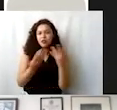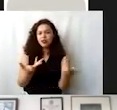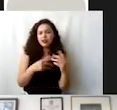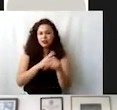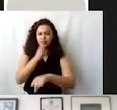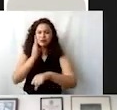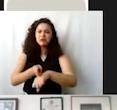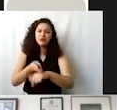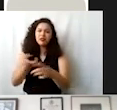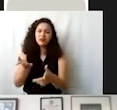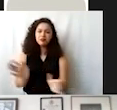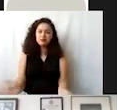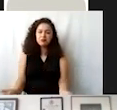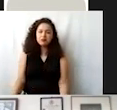¿no?